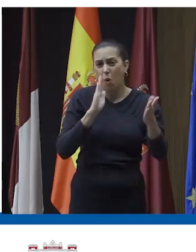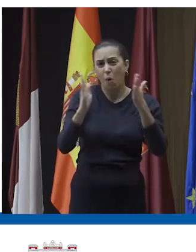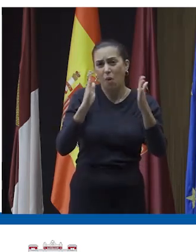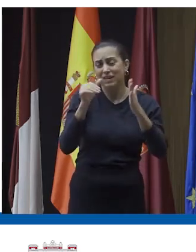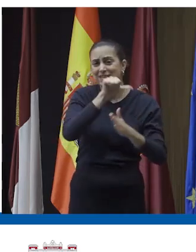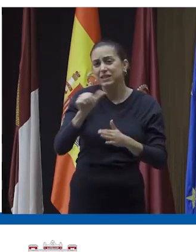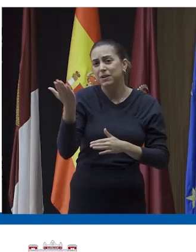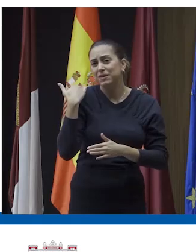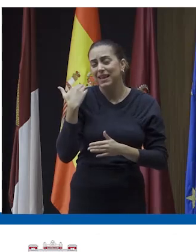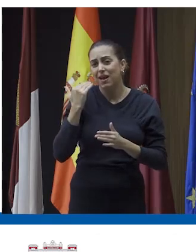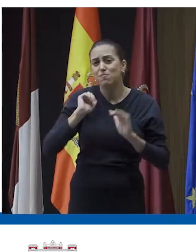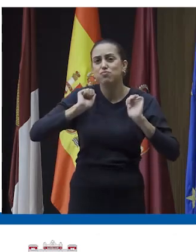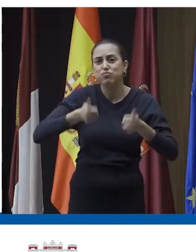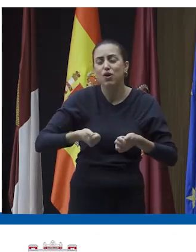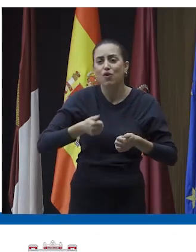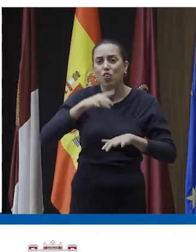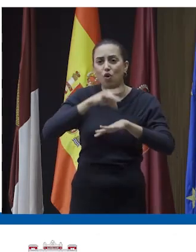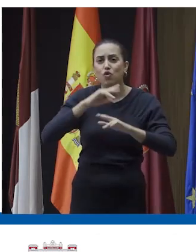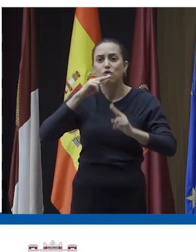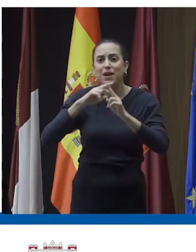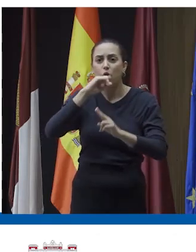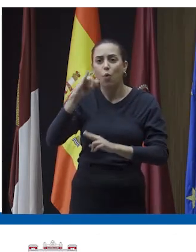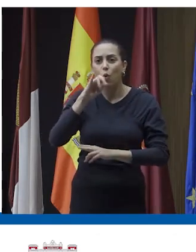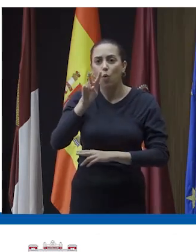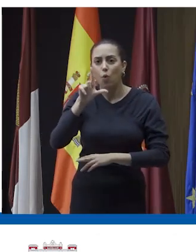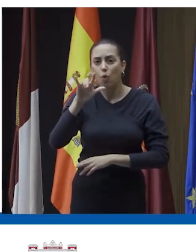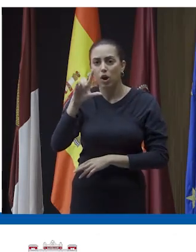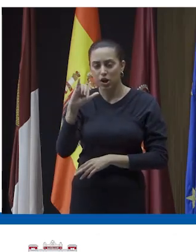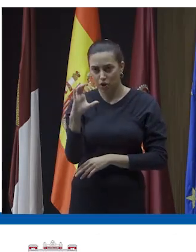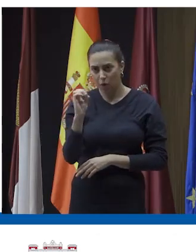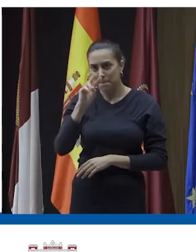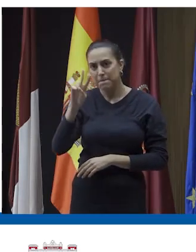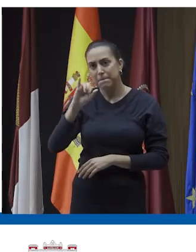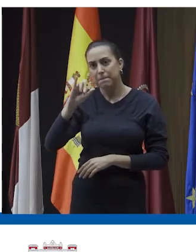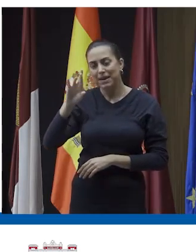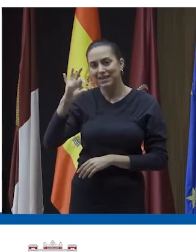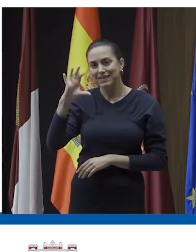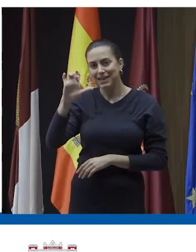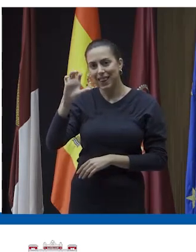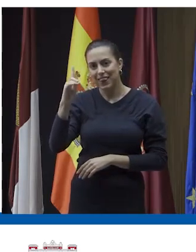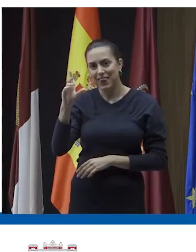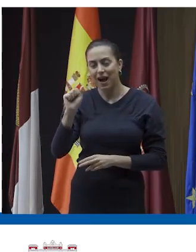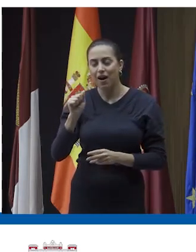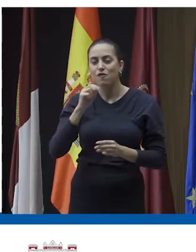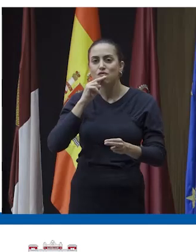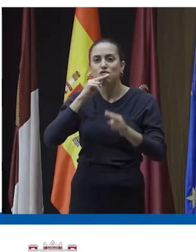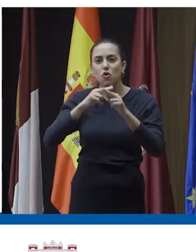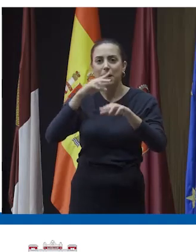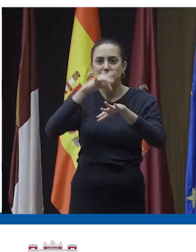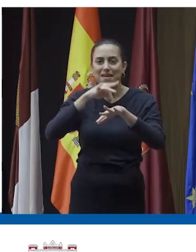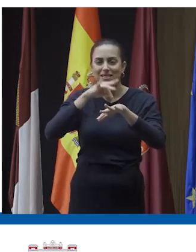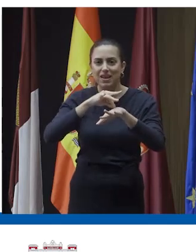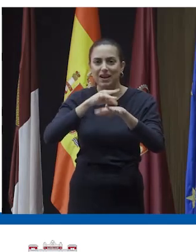doctor Julio Virseda, si lo recuerdan, para los que vinieron, que se ha dedicado, que se ha denominado la medicina al servicio